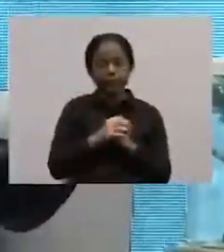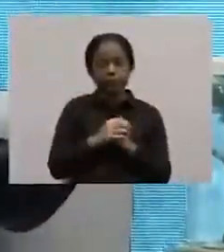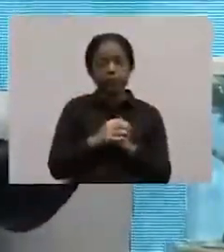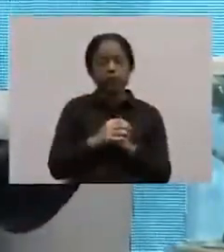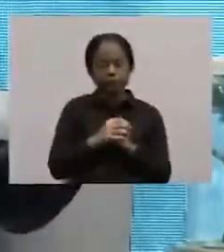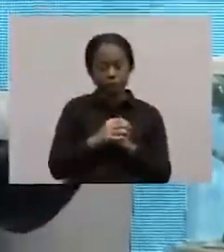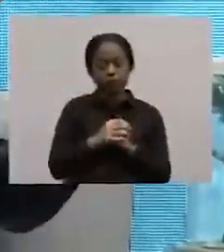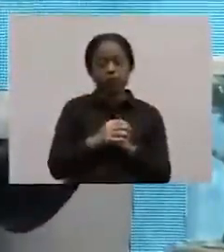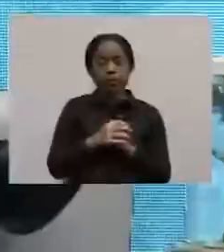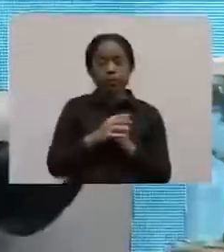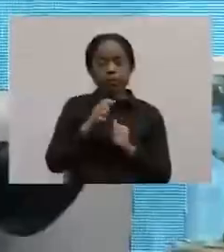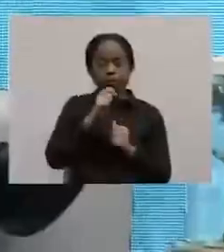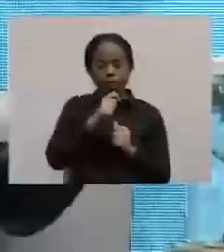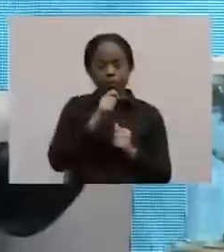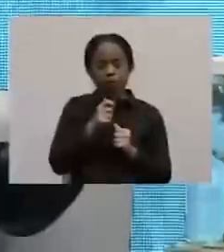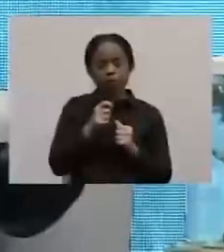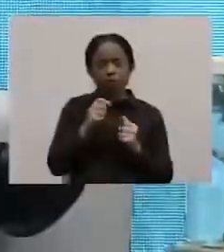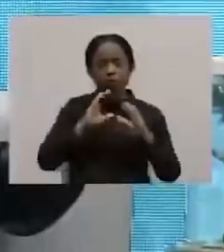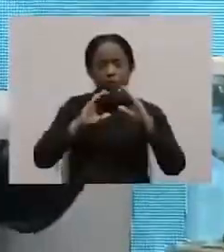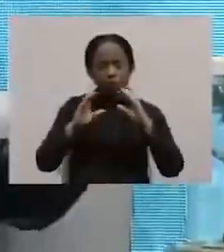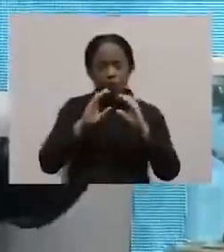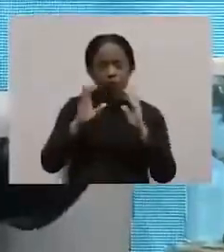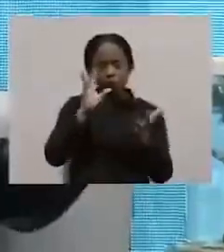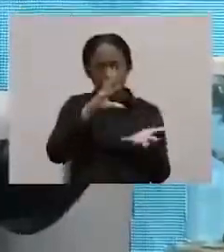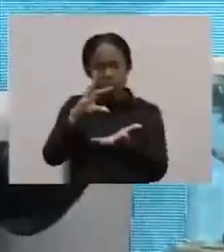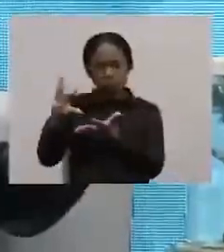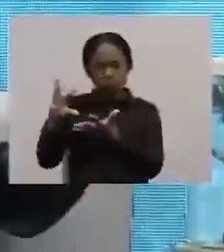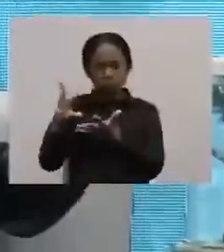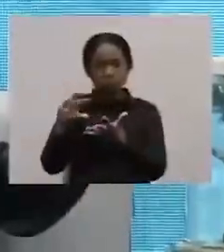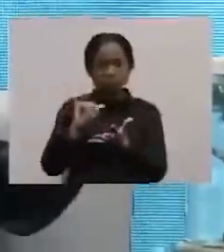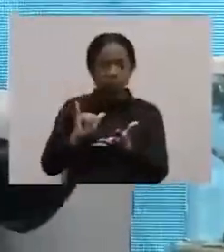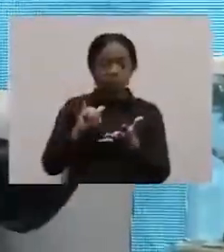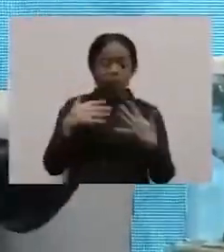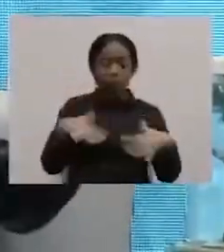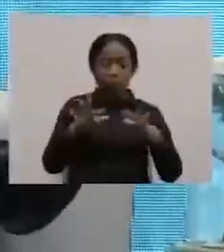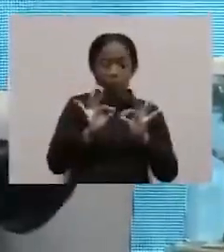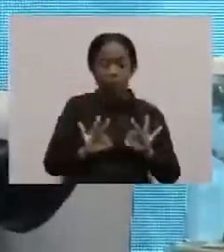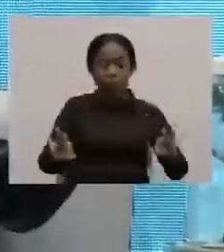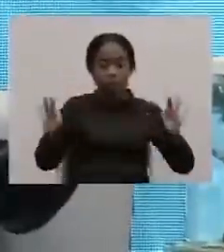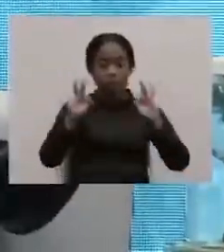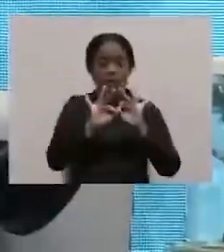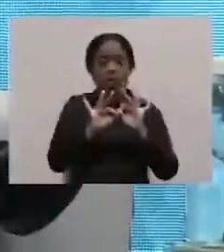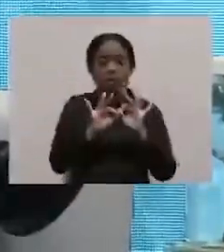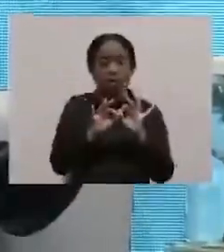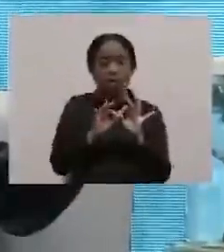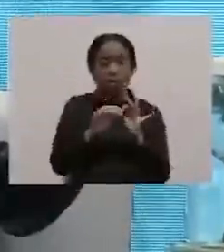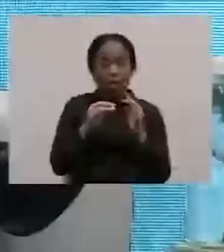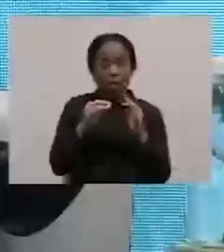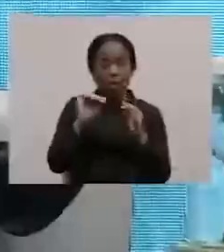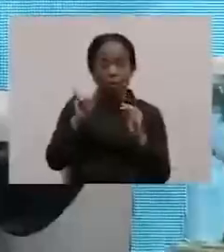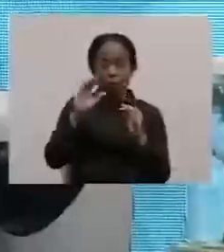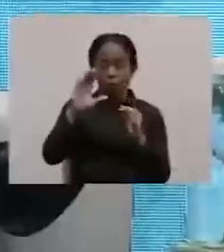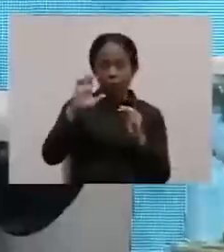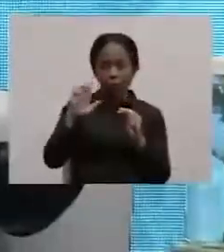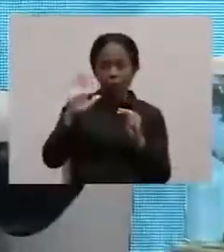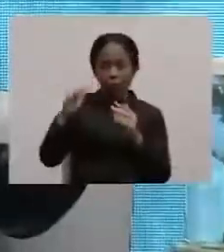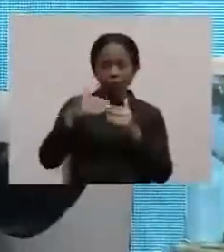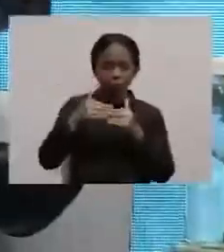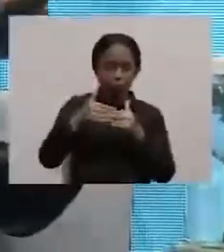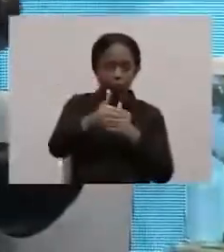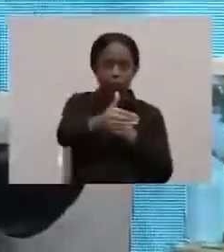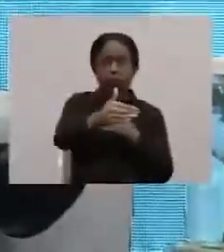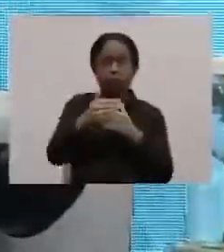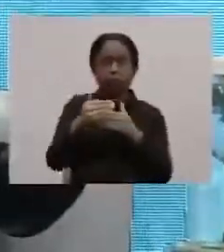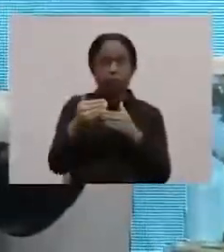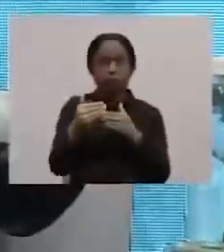de comunicación ahora tenemos un rol importante y tenemos una misión importante en esta misión que ha emprendido la Junta Central Electoral de volver a